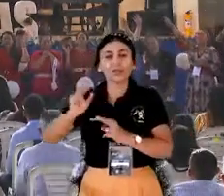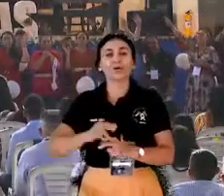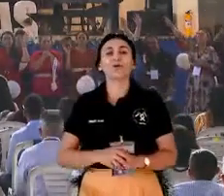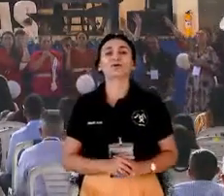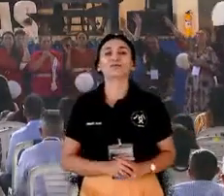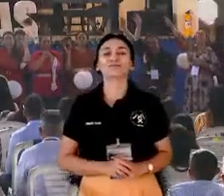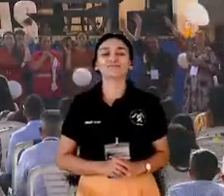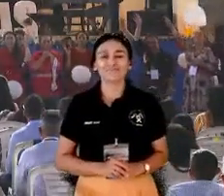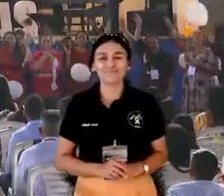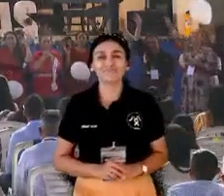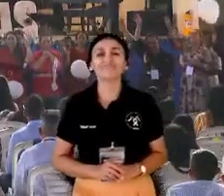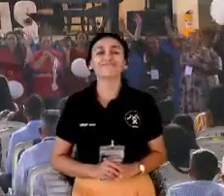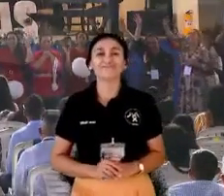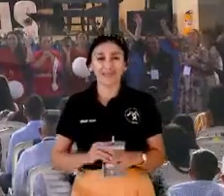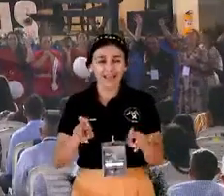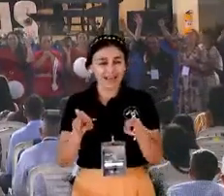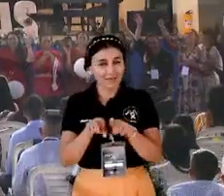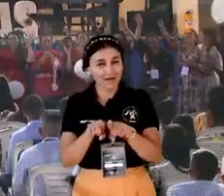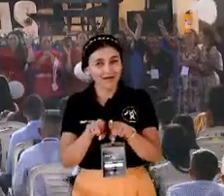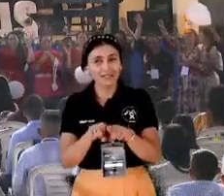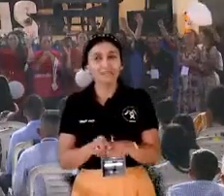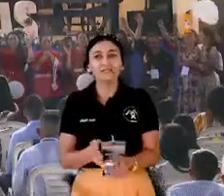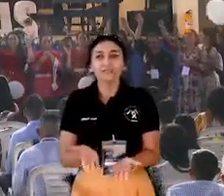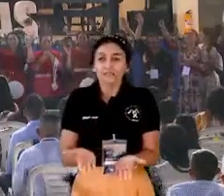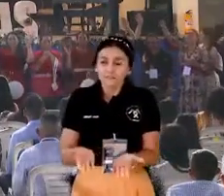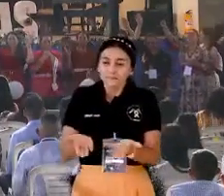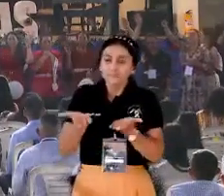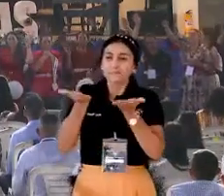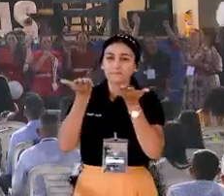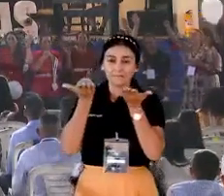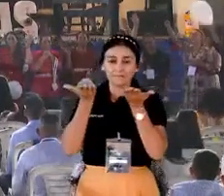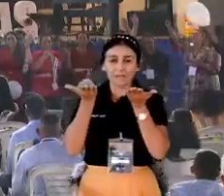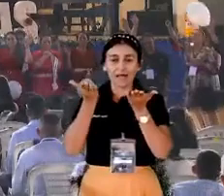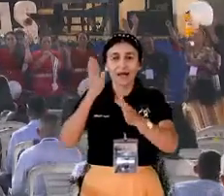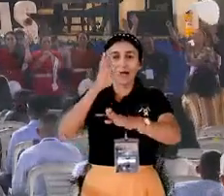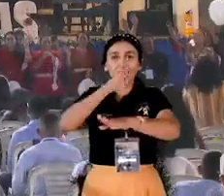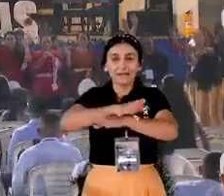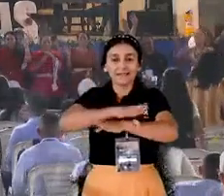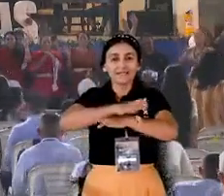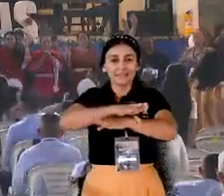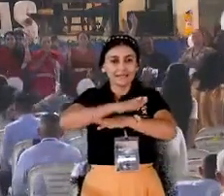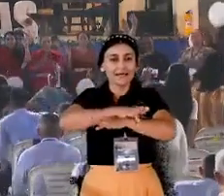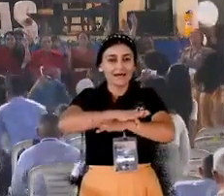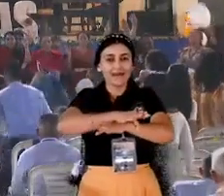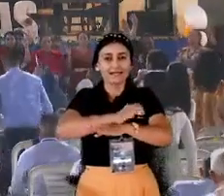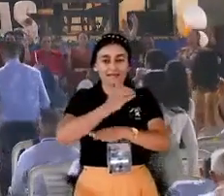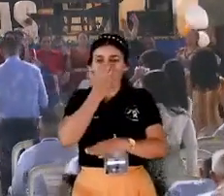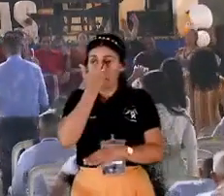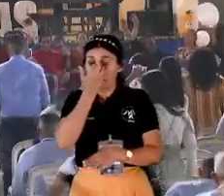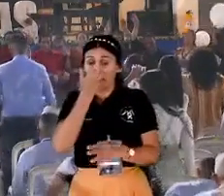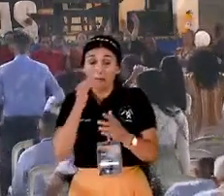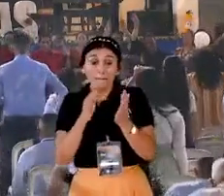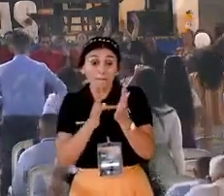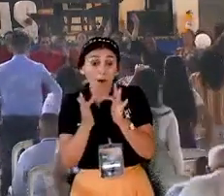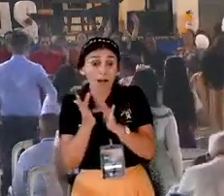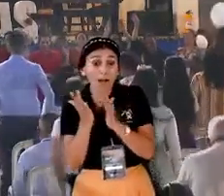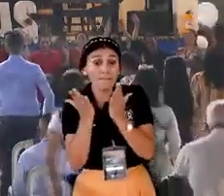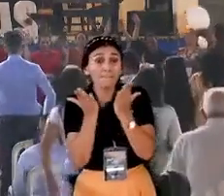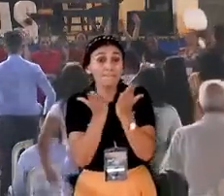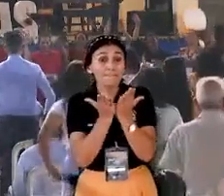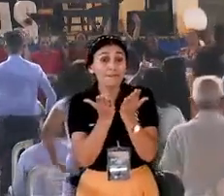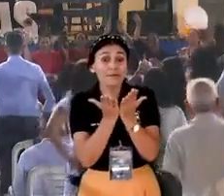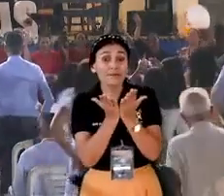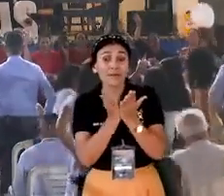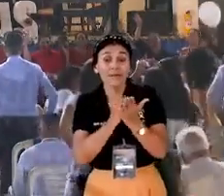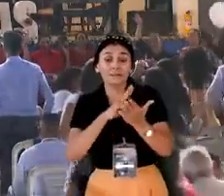invito, hermanos, estén de pie, que en esta tarde, así como en la Biblia, la palabra de Dios,